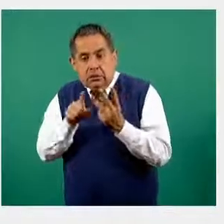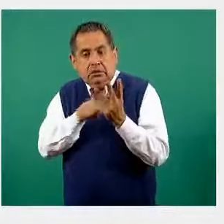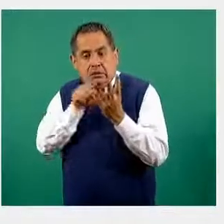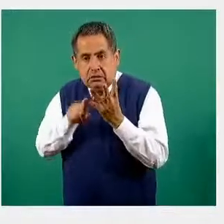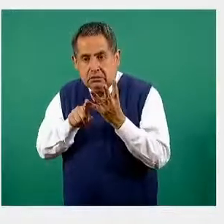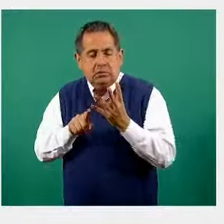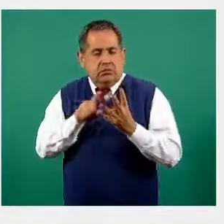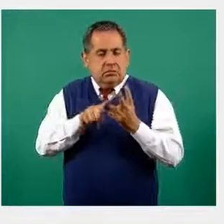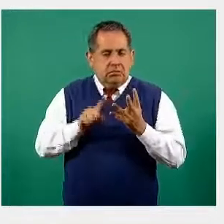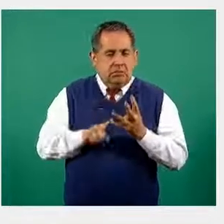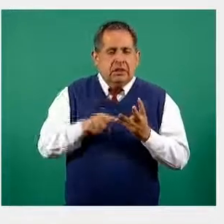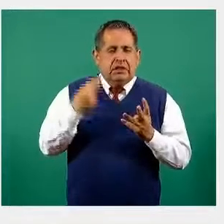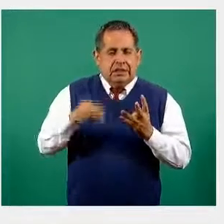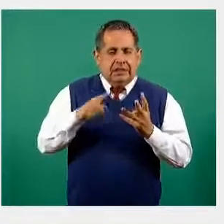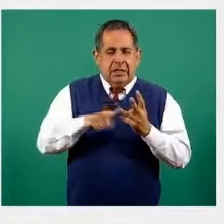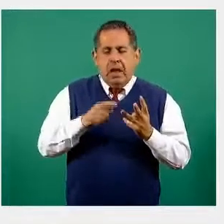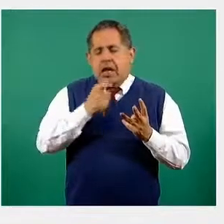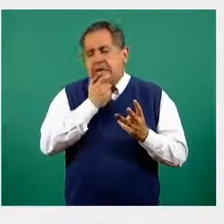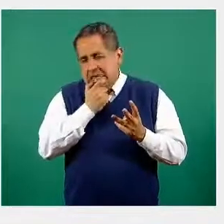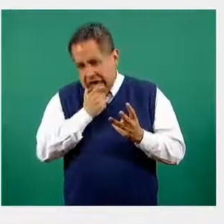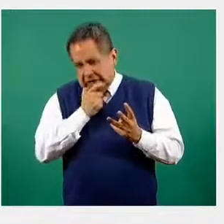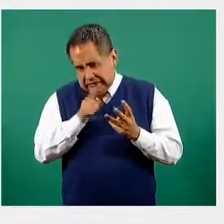la variante que le han denominado inglesa,